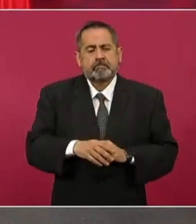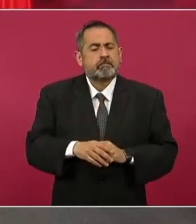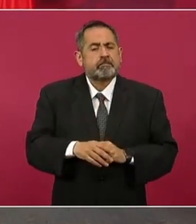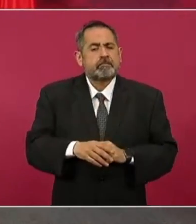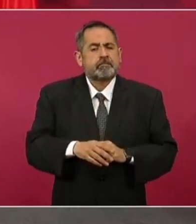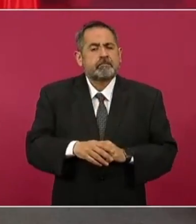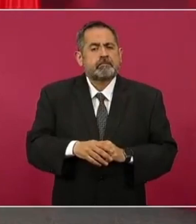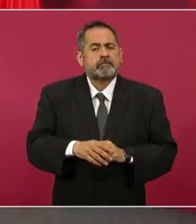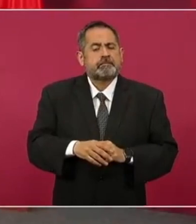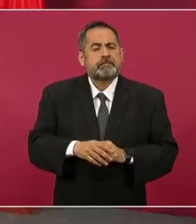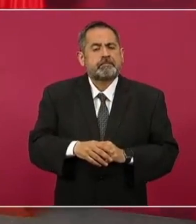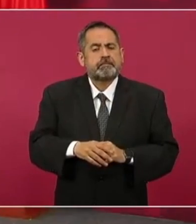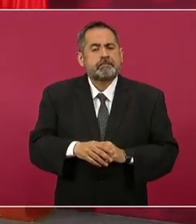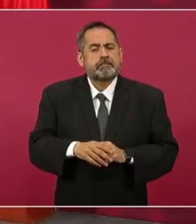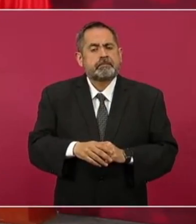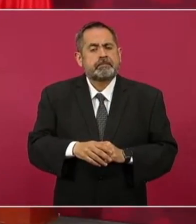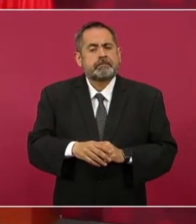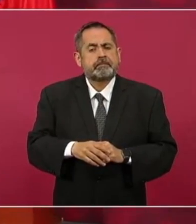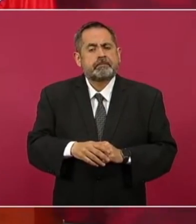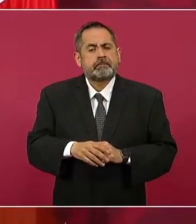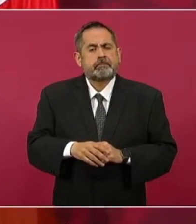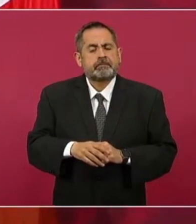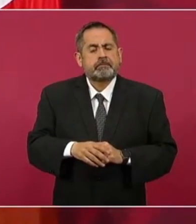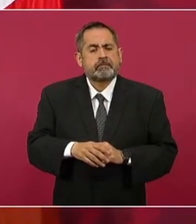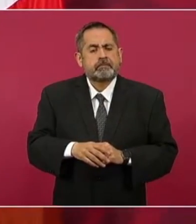habitantes de